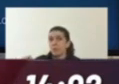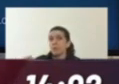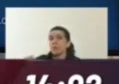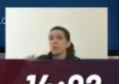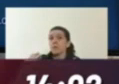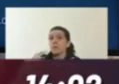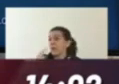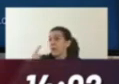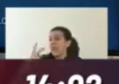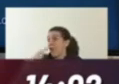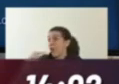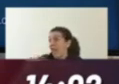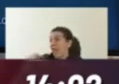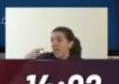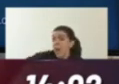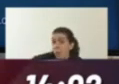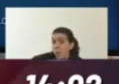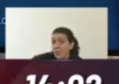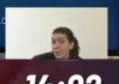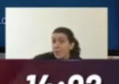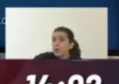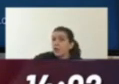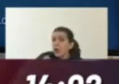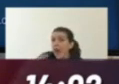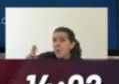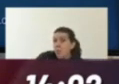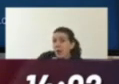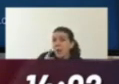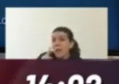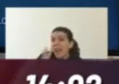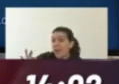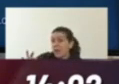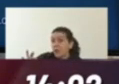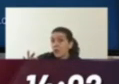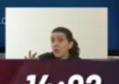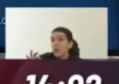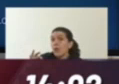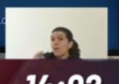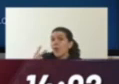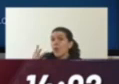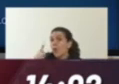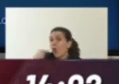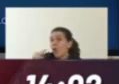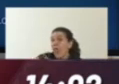24 días después fueron 1.500 y 24 días después fueron 3.000.